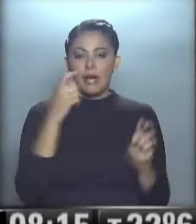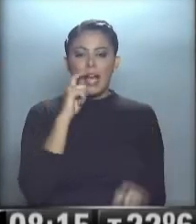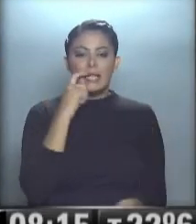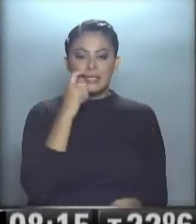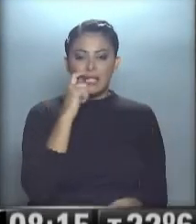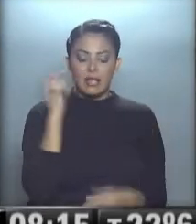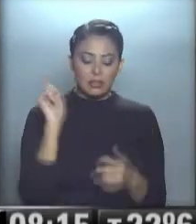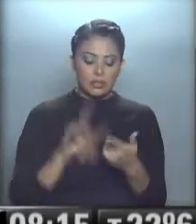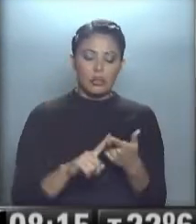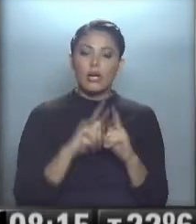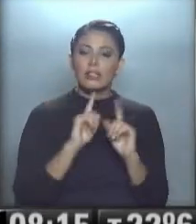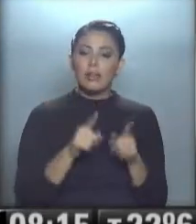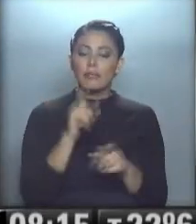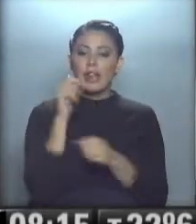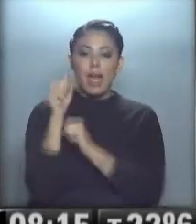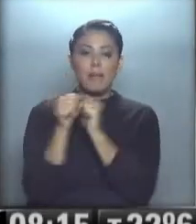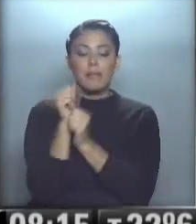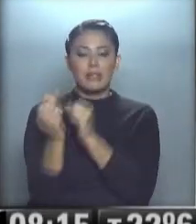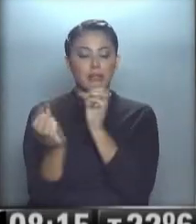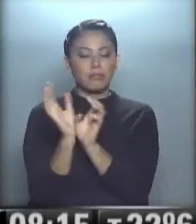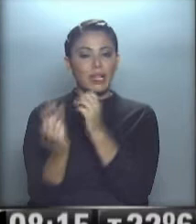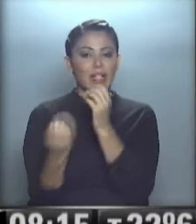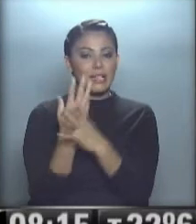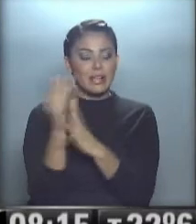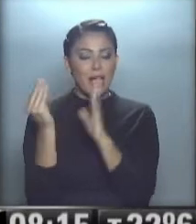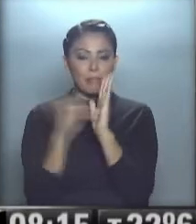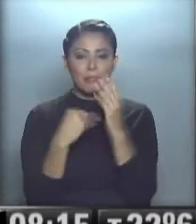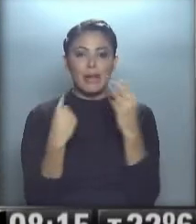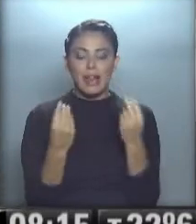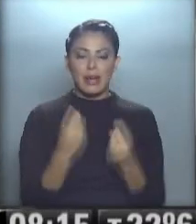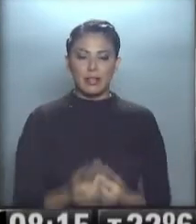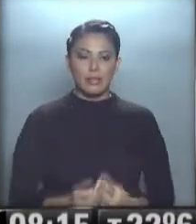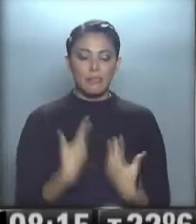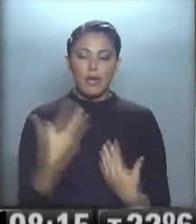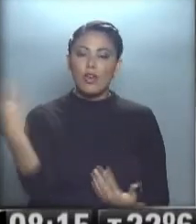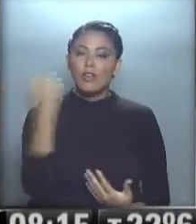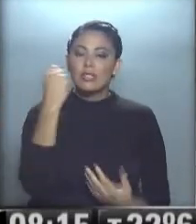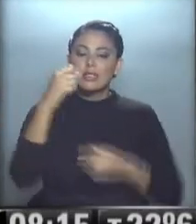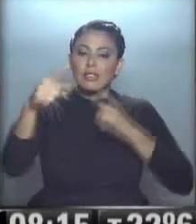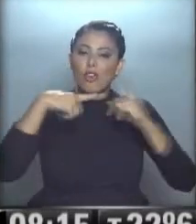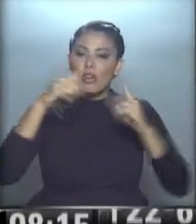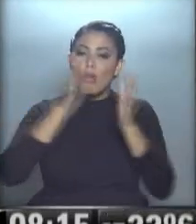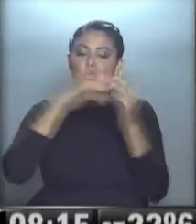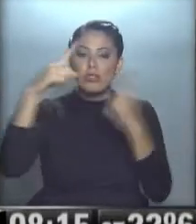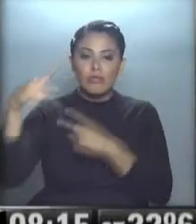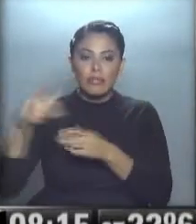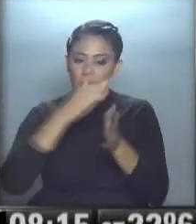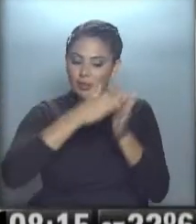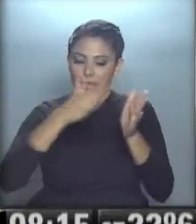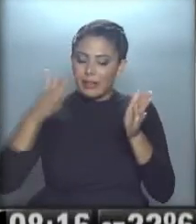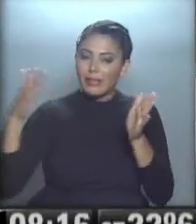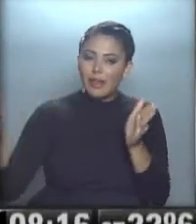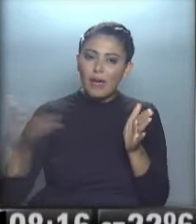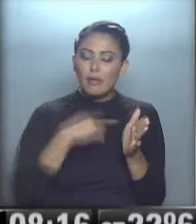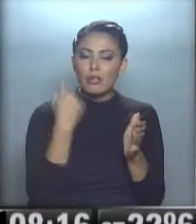y con las empresas formadoras de precios a los efectos de lograr coordinar con el resto de la cadena. Nosotros hemos estado